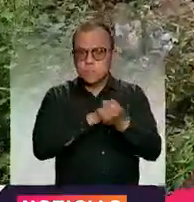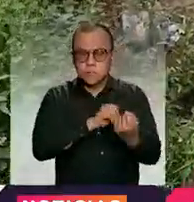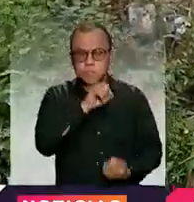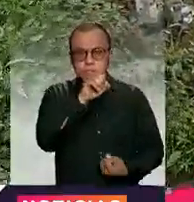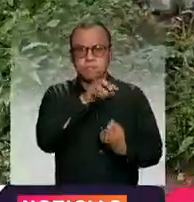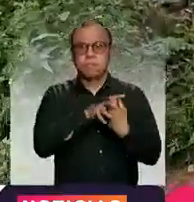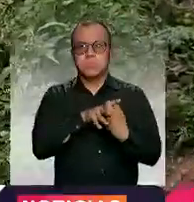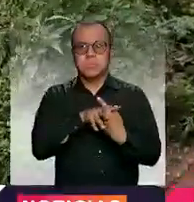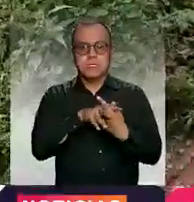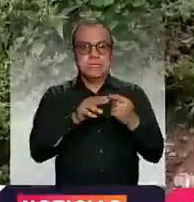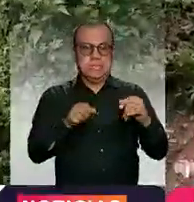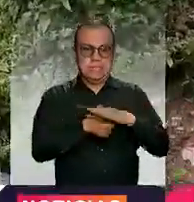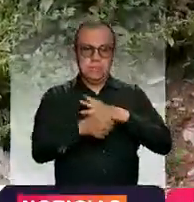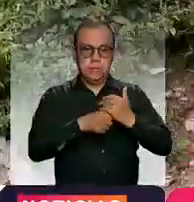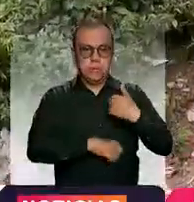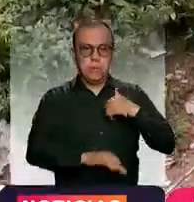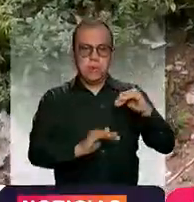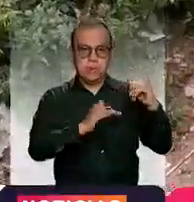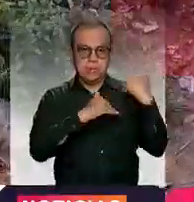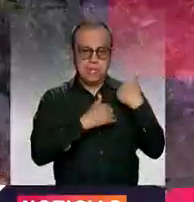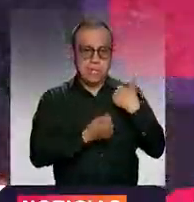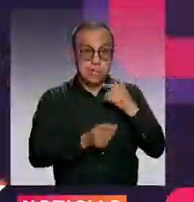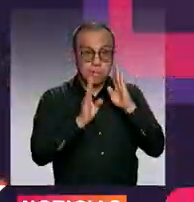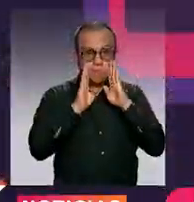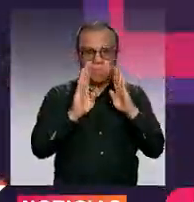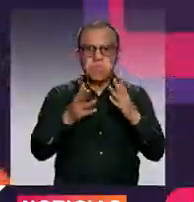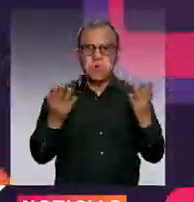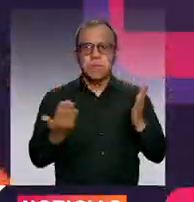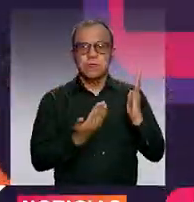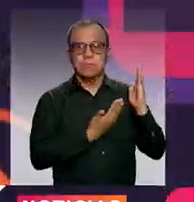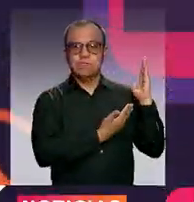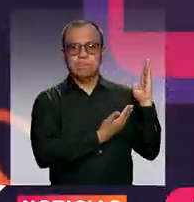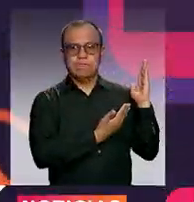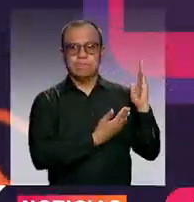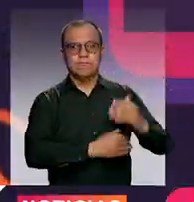la presencia de los organismos de socorro, está disponible la línea